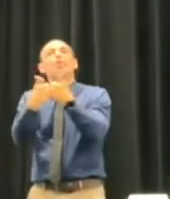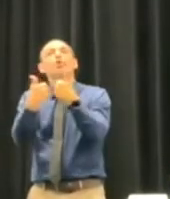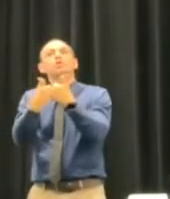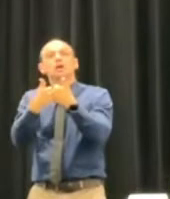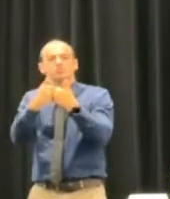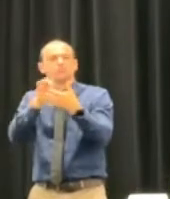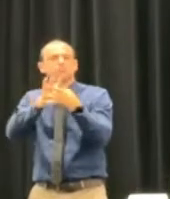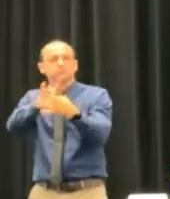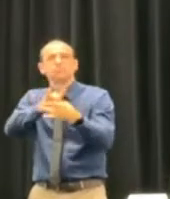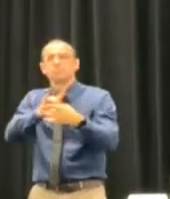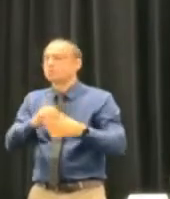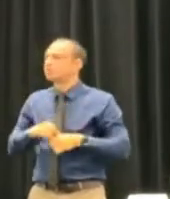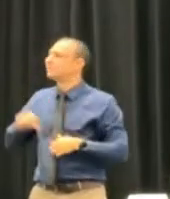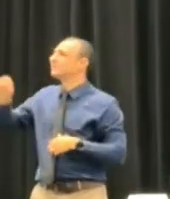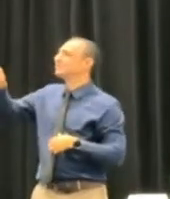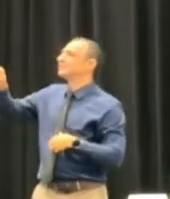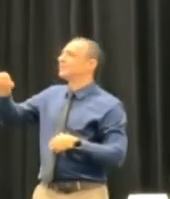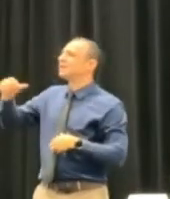resto